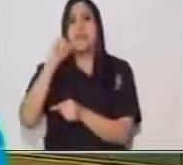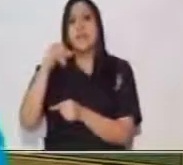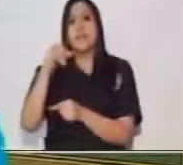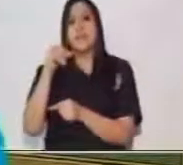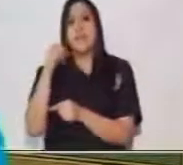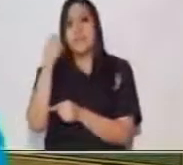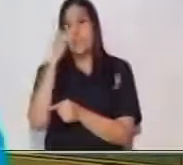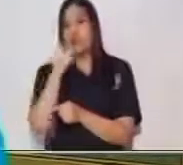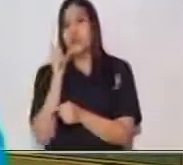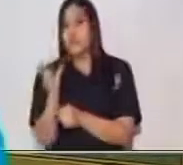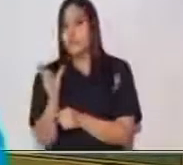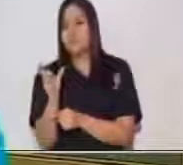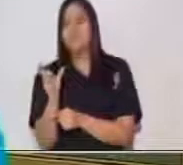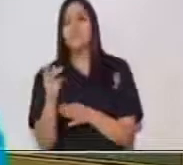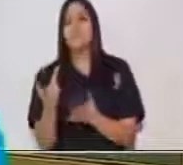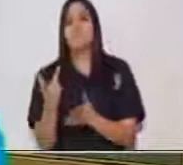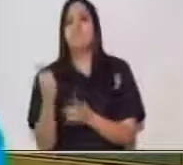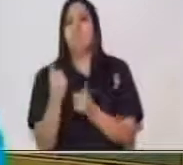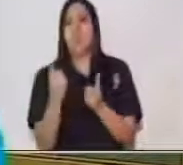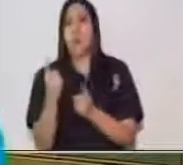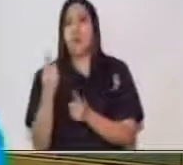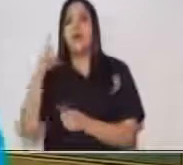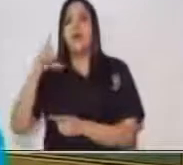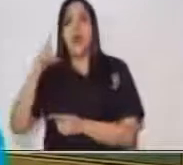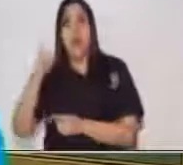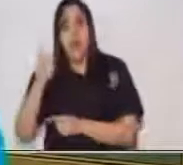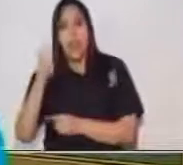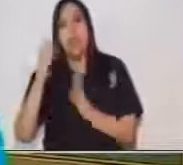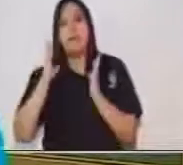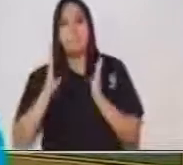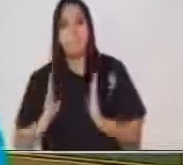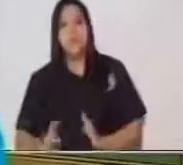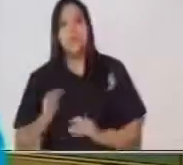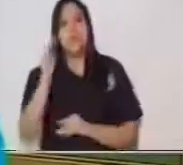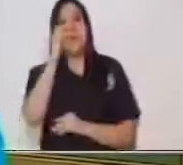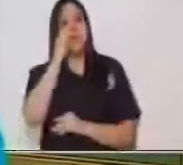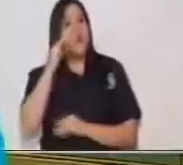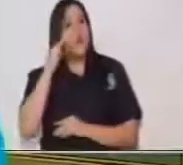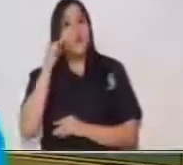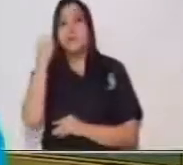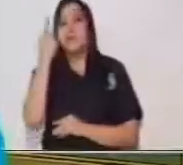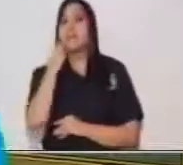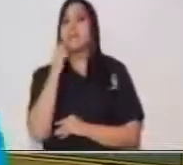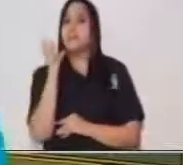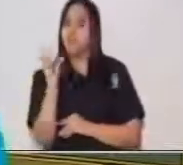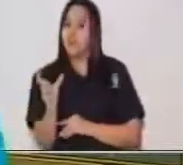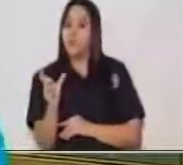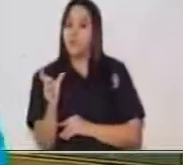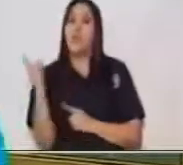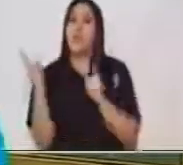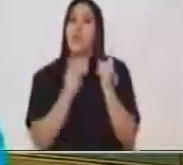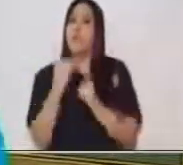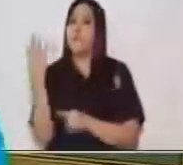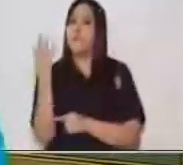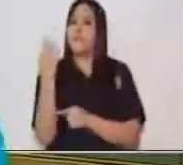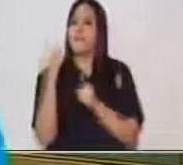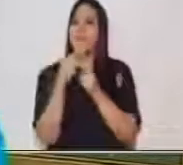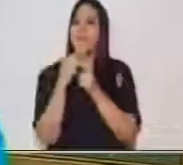que en este caso sería la blusa morada es el sujeto. ¿Cuál de estas tres palabras sería la más